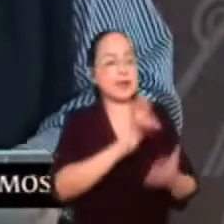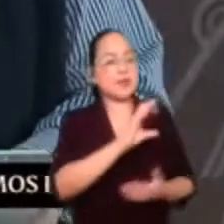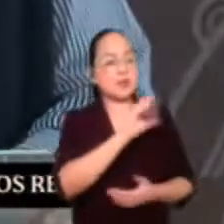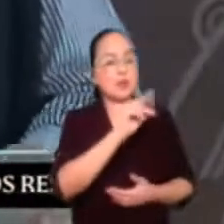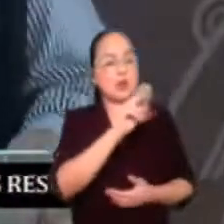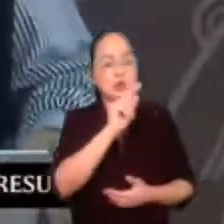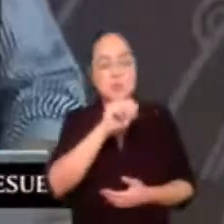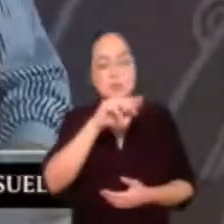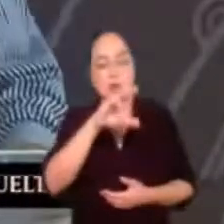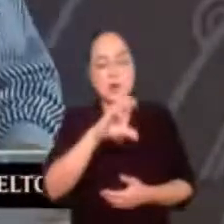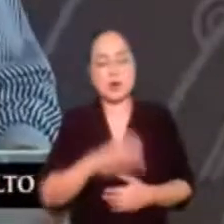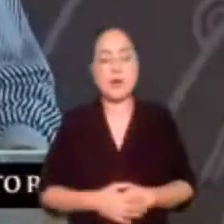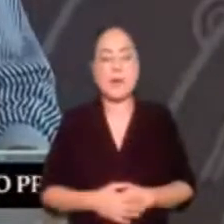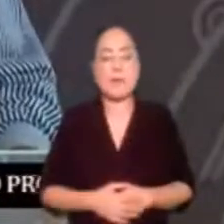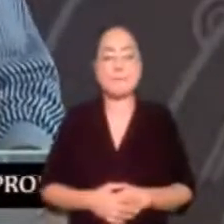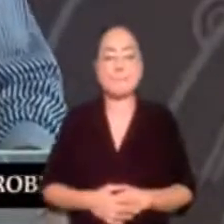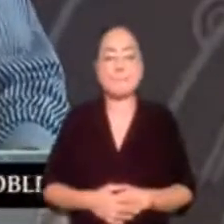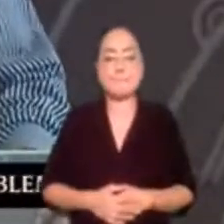Luego,